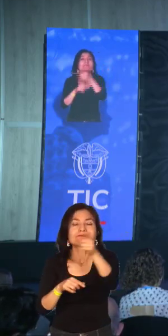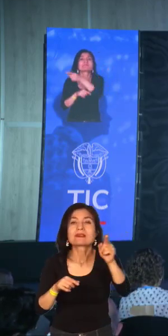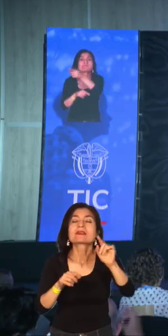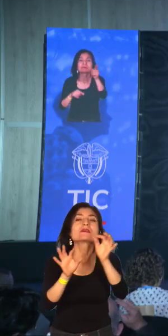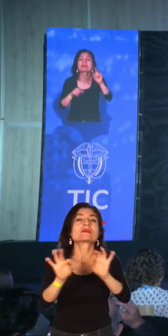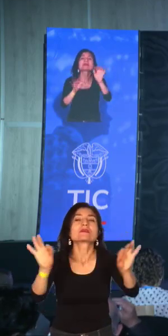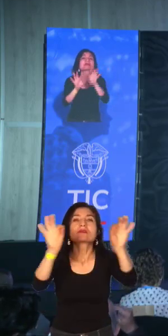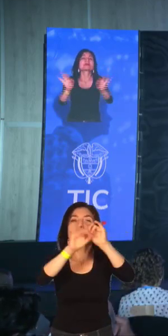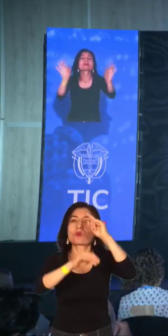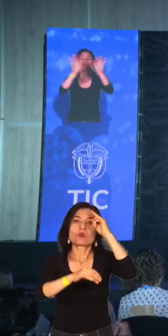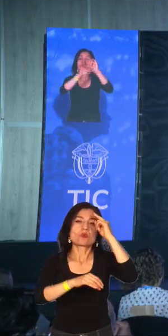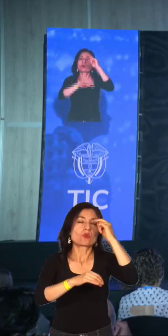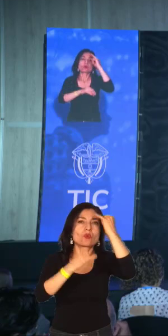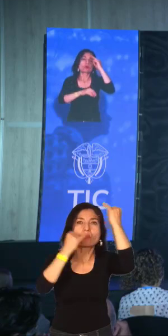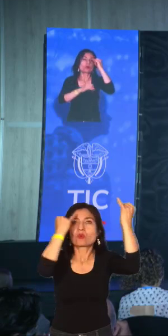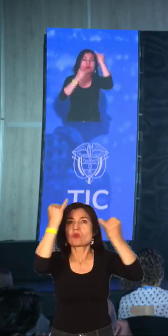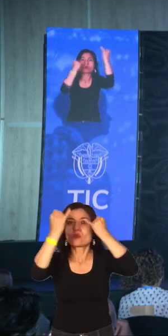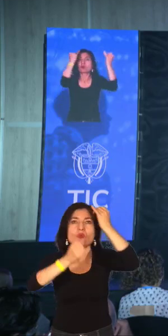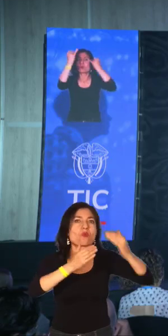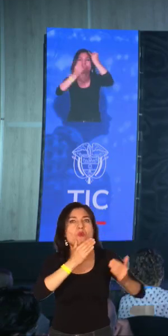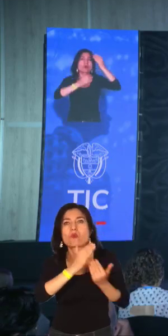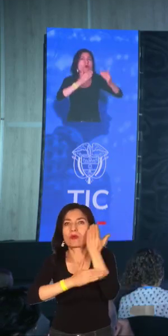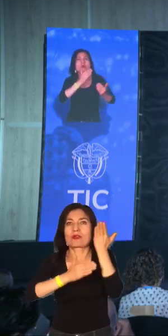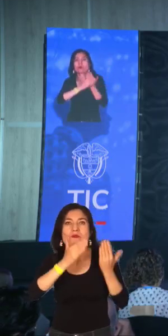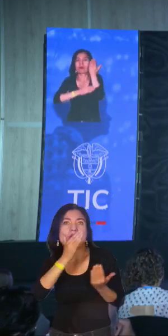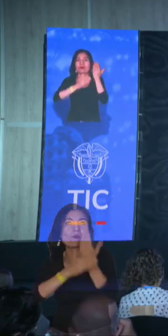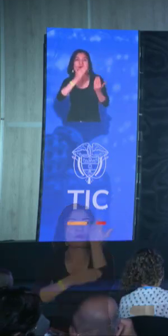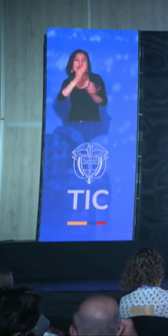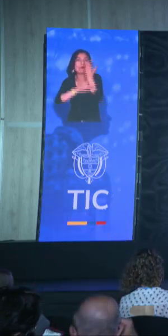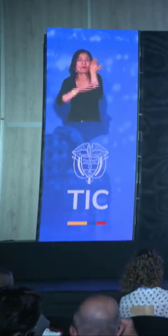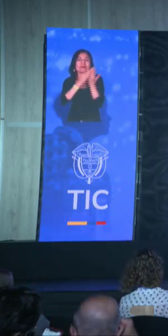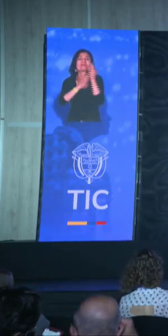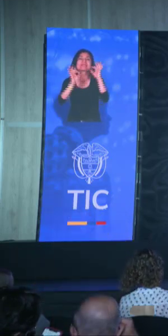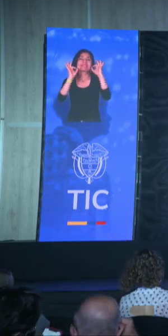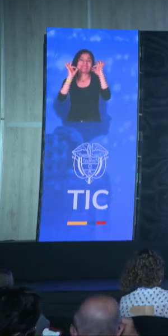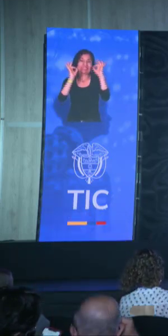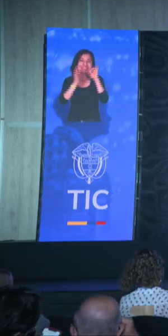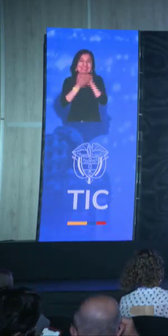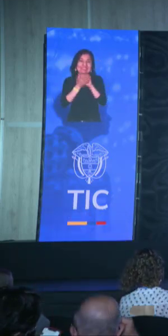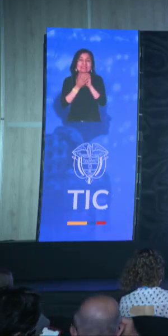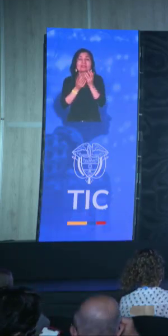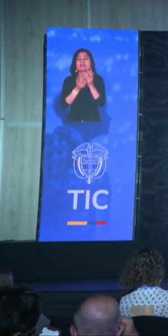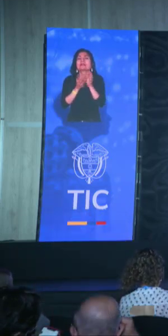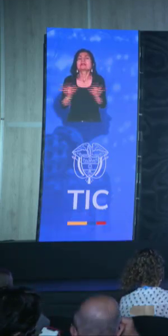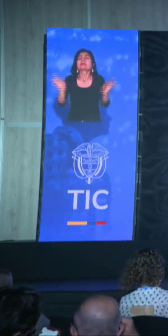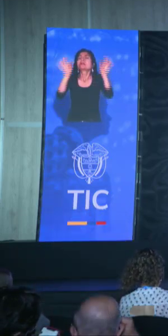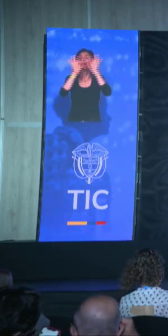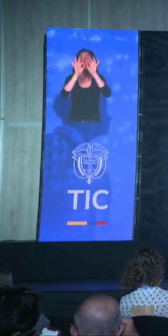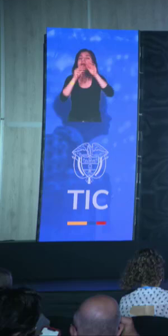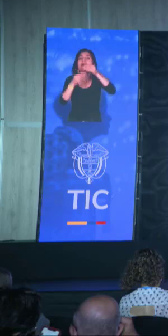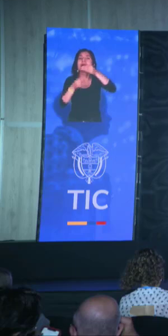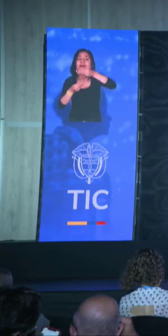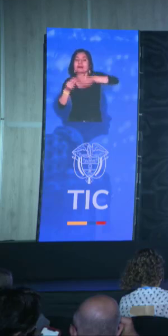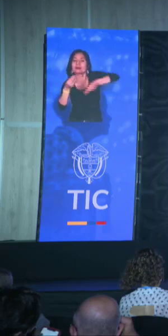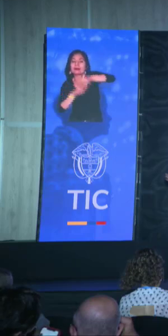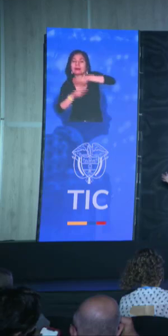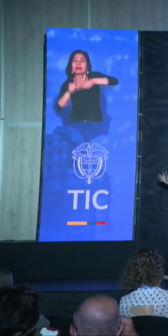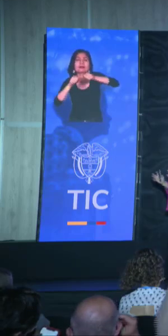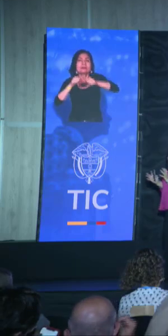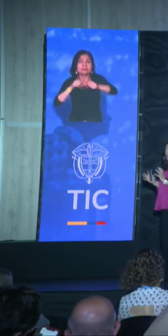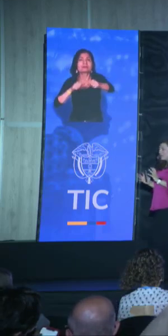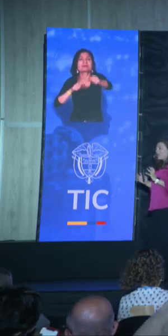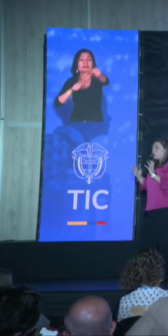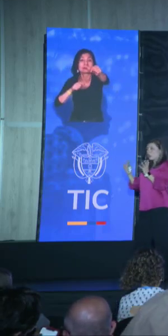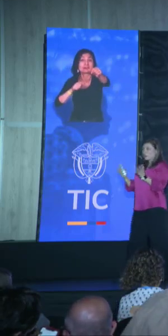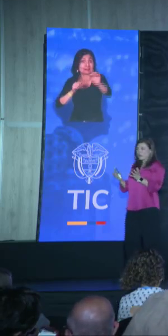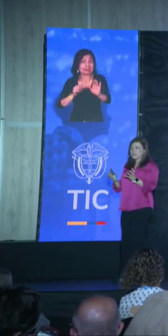para lograr una mejora en la eficiencia, pero todo desde la sostenibilidad. Estamos hablando de no solamente el